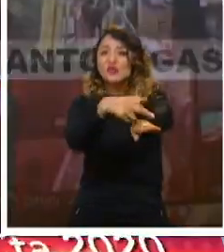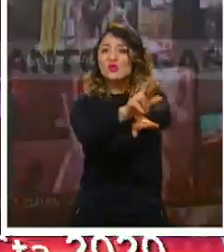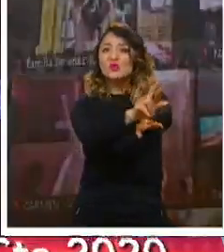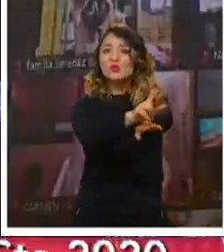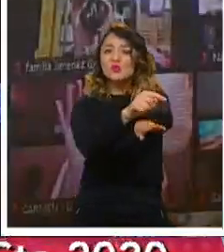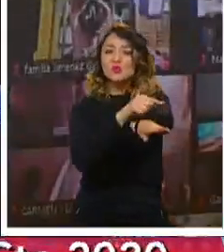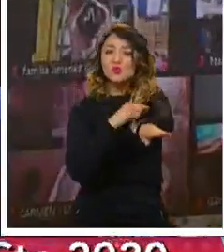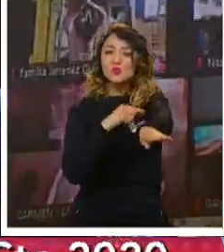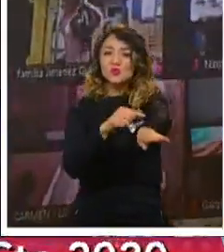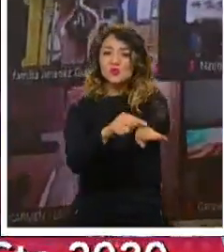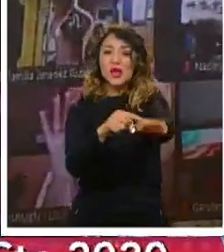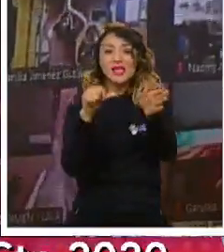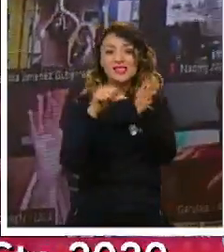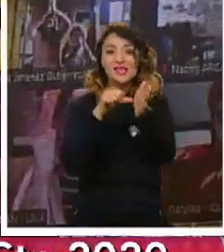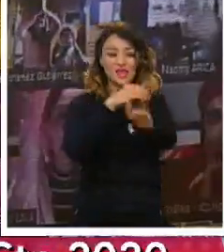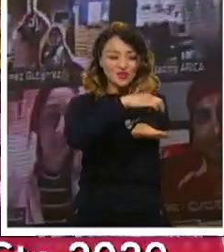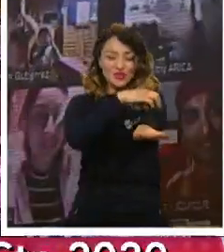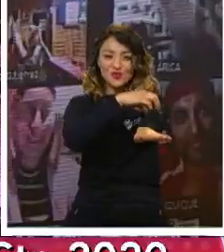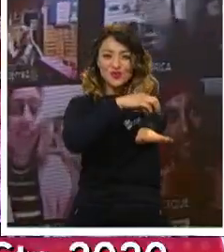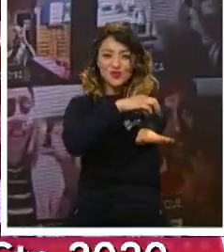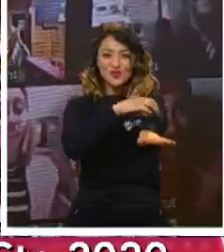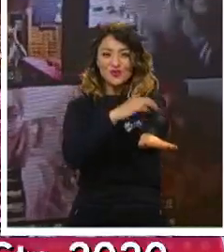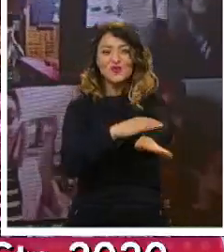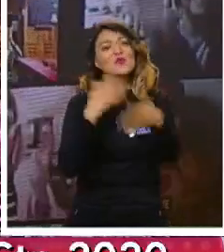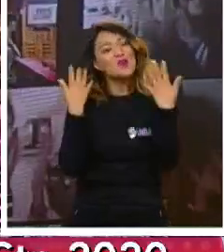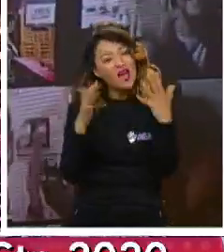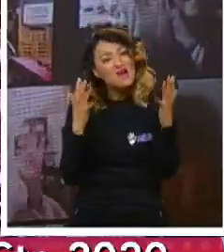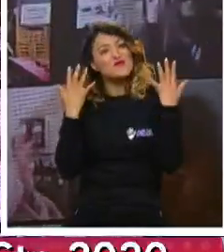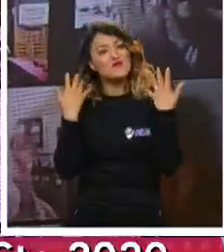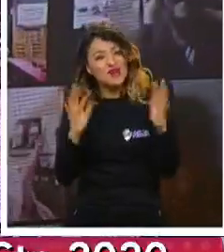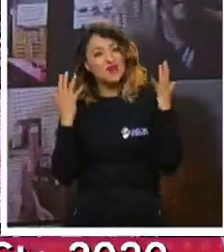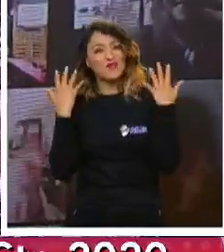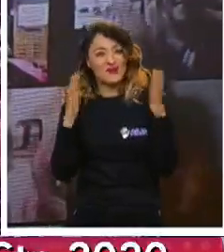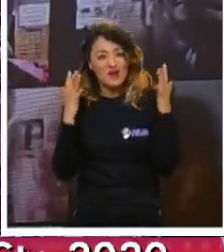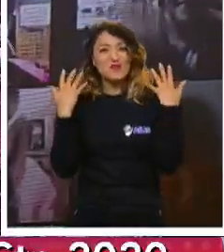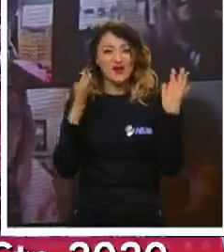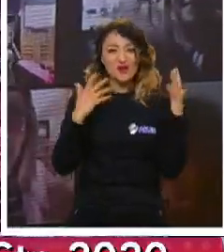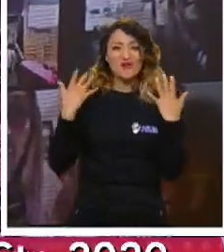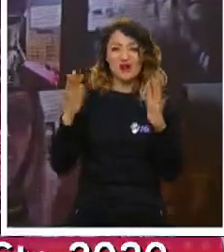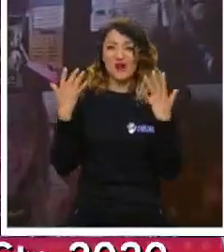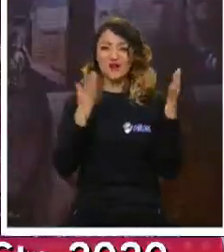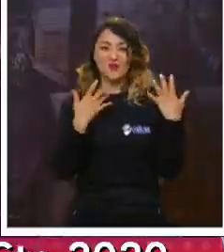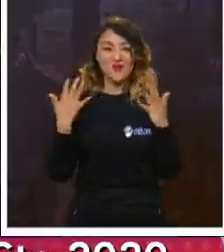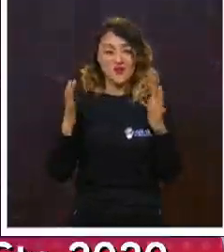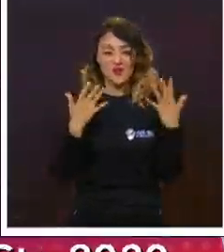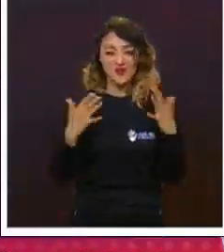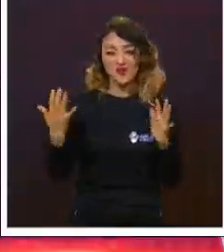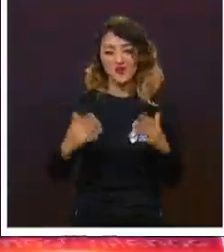A ver, ¿cómo vamos? ¿Cómo vamos? 11